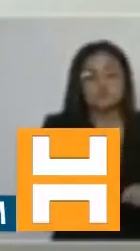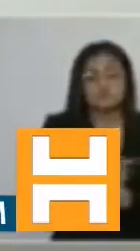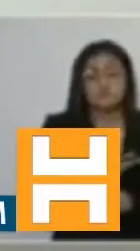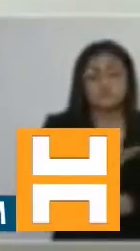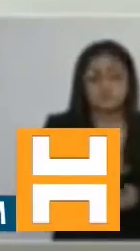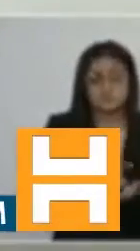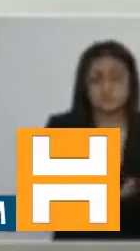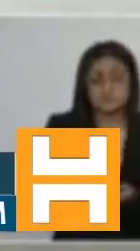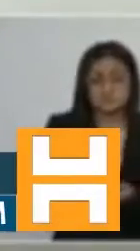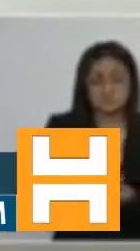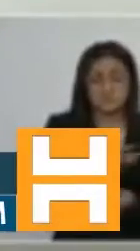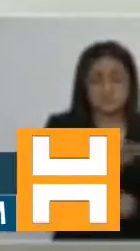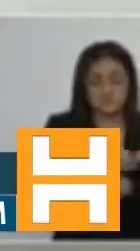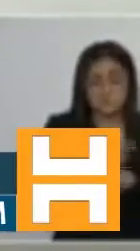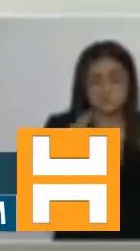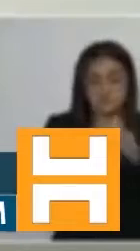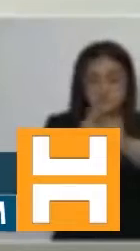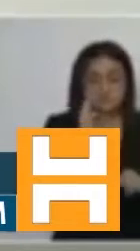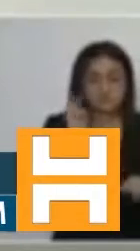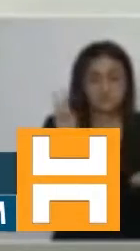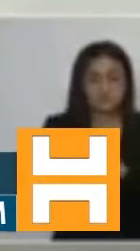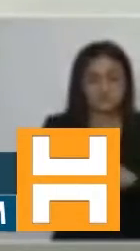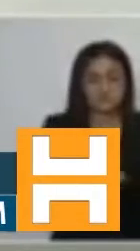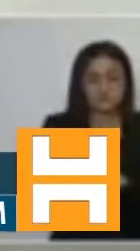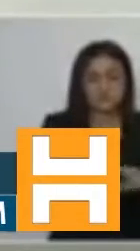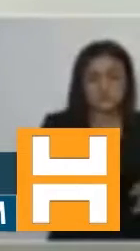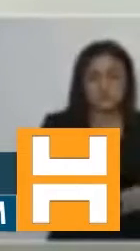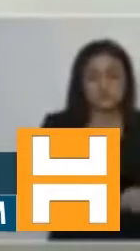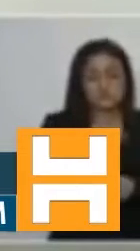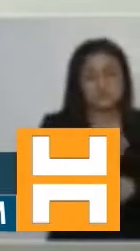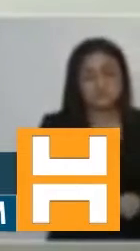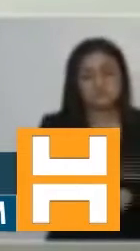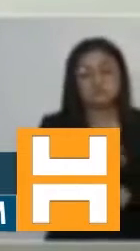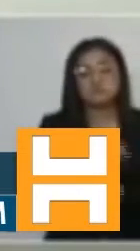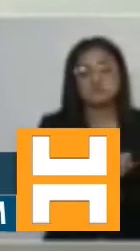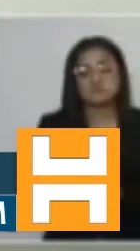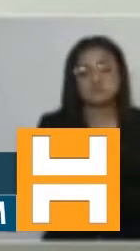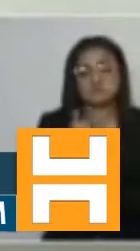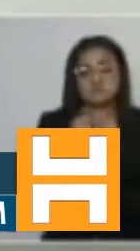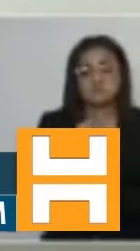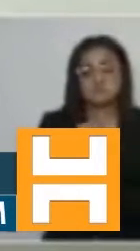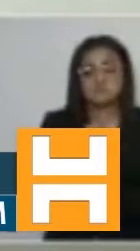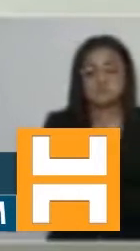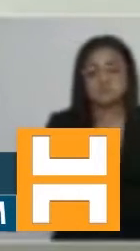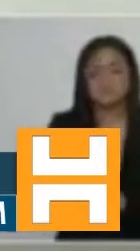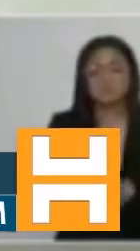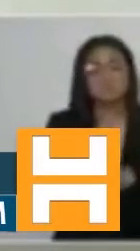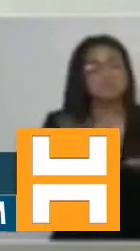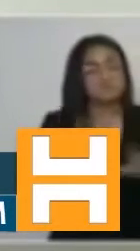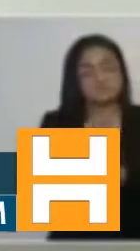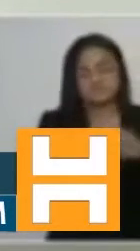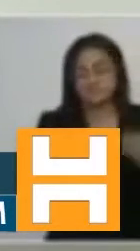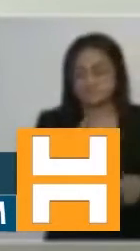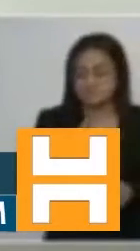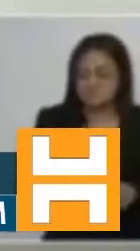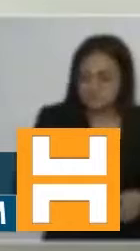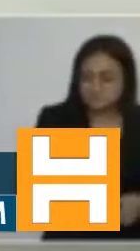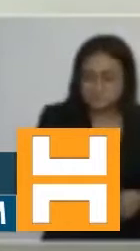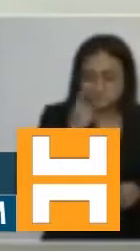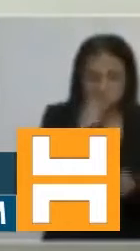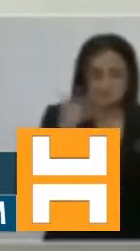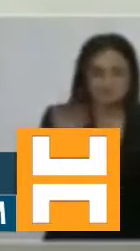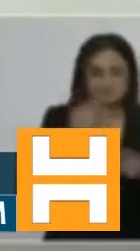actualmente está en casa en vigilancia fue un cuadro leve de hepatitis hicimos toda la exclusión de todas las